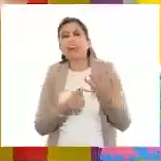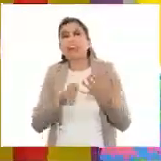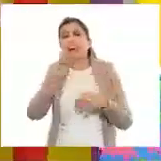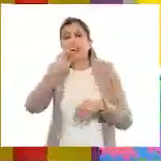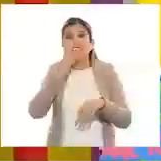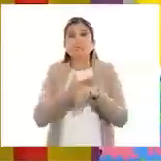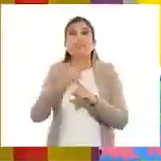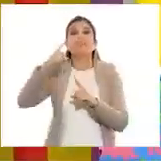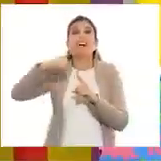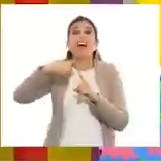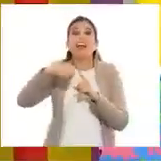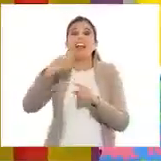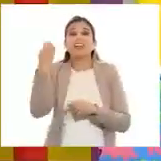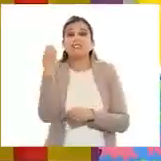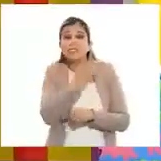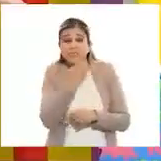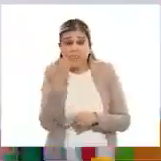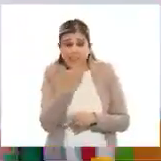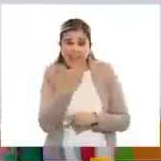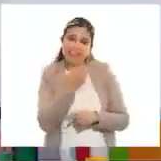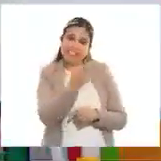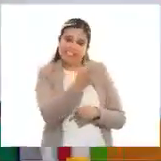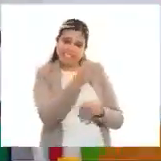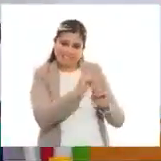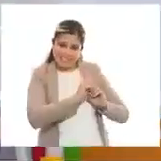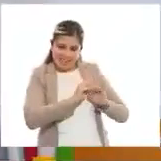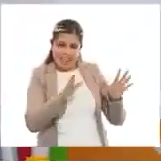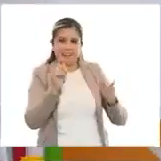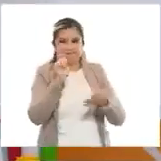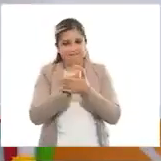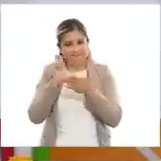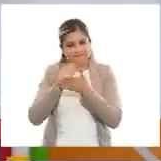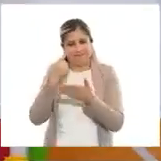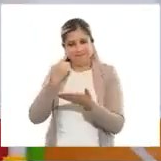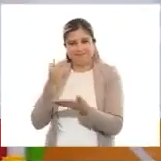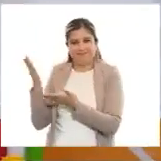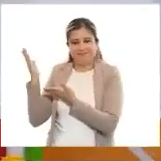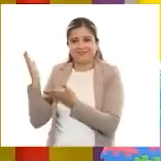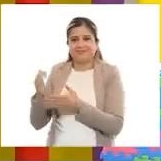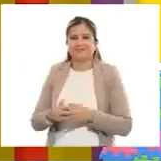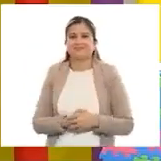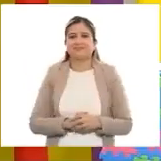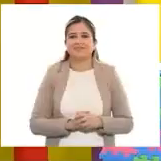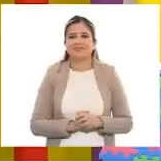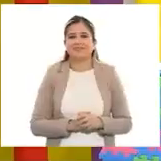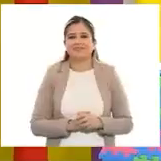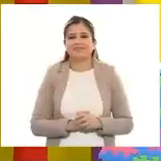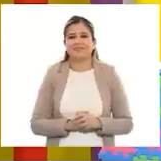escolares. Ah, muy bien. Claro que sí. Lo vamos a anotar aquí.